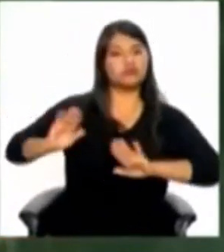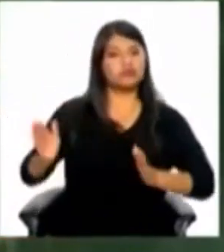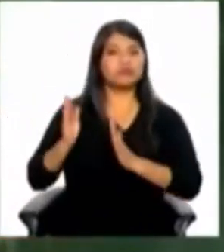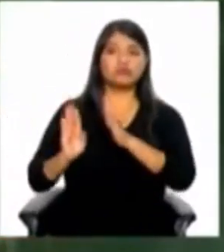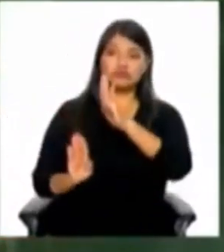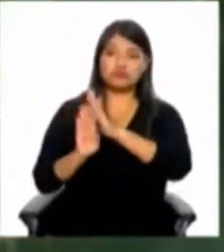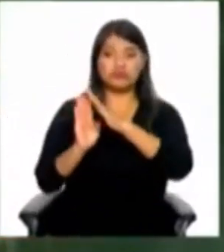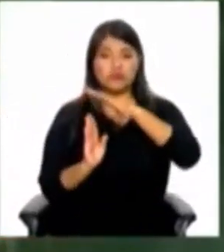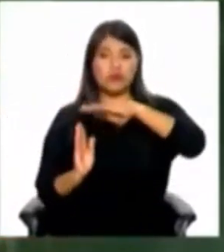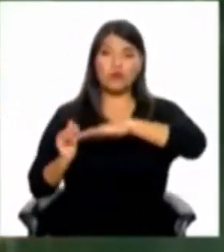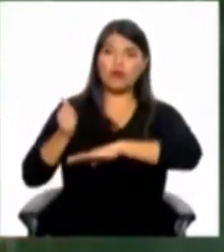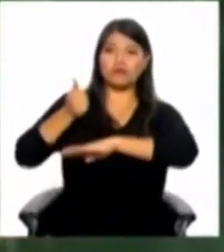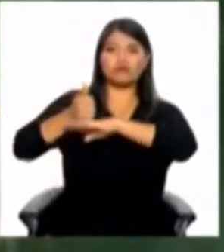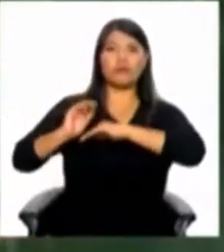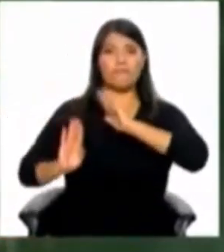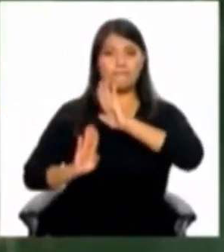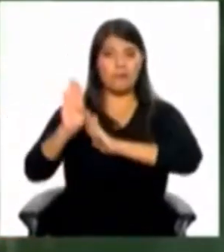adelante.